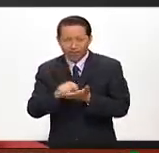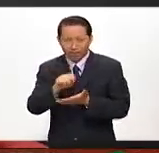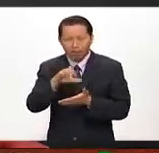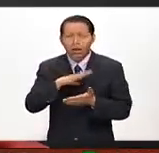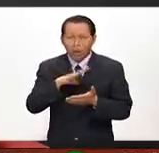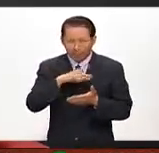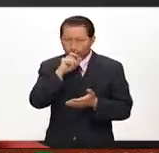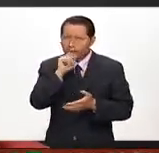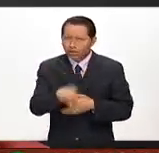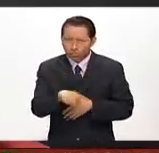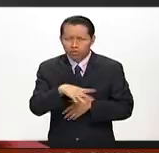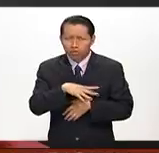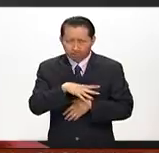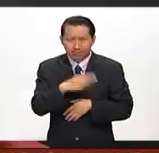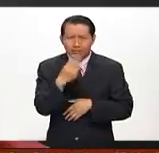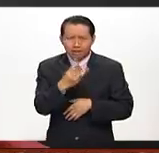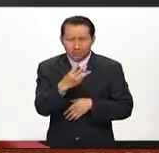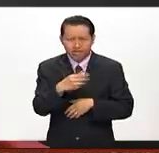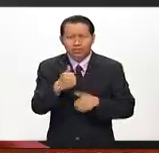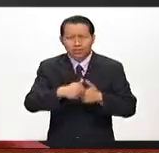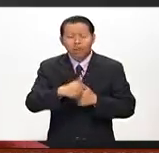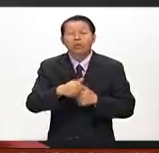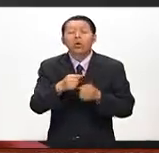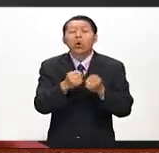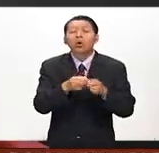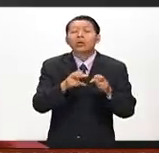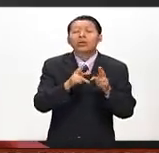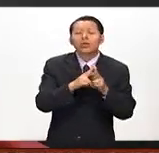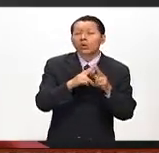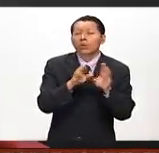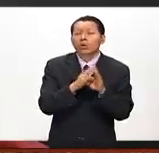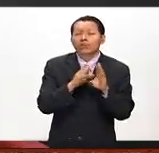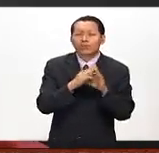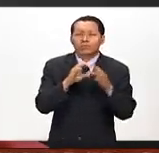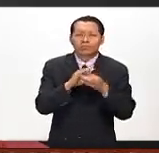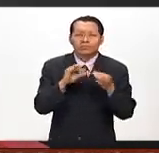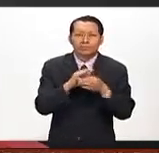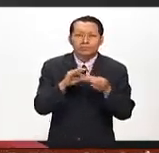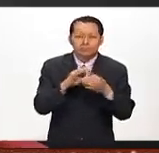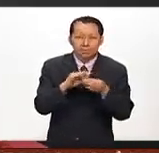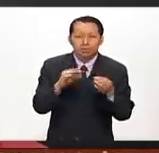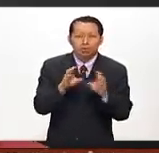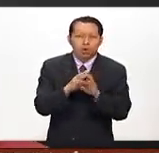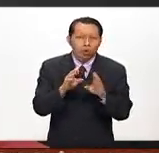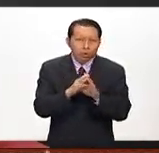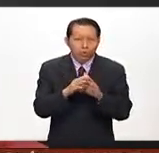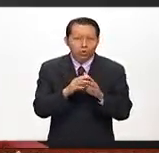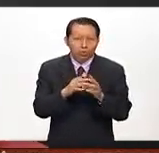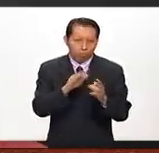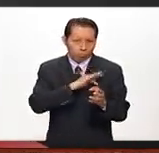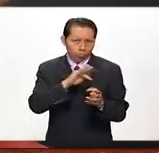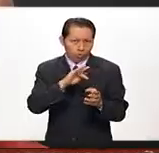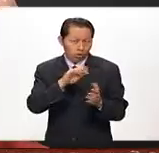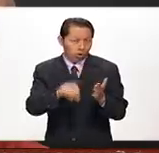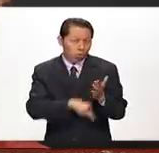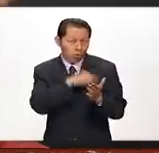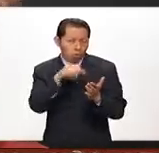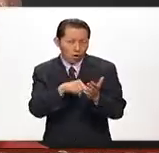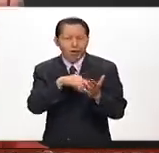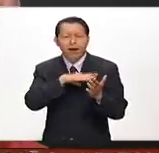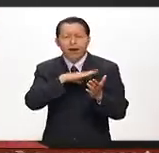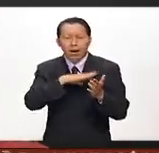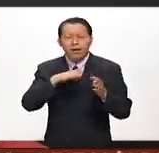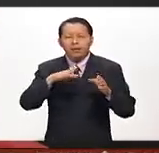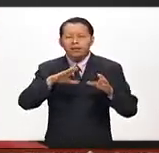carreras. En el caso de hospitalidad, hablamos mucho del área de management, hacia el área de un lugar en donde